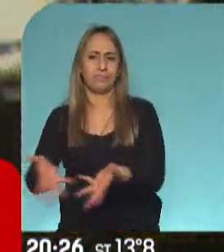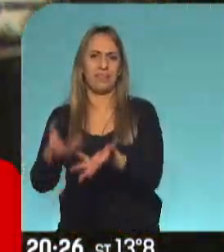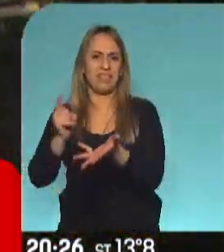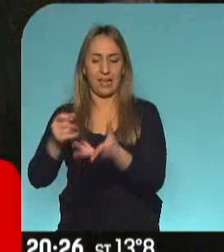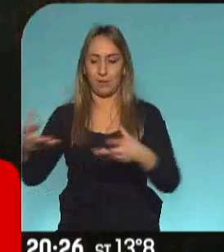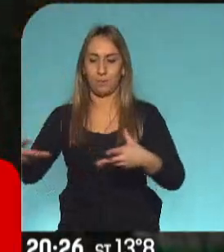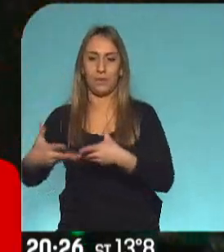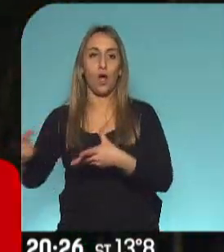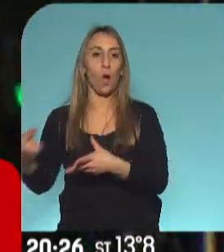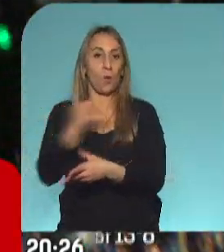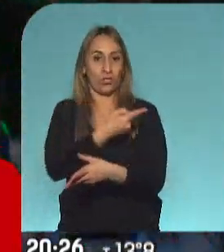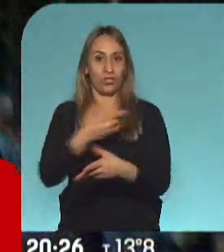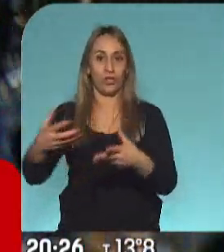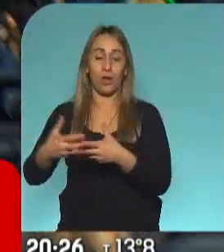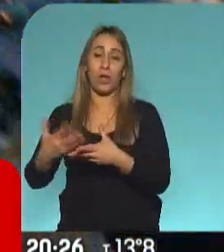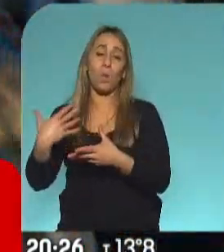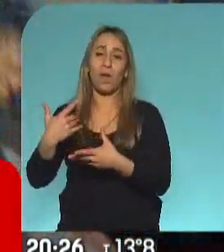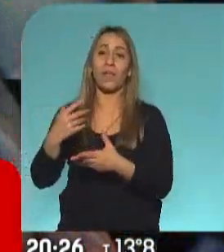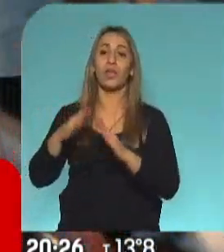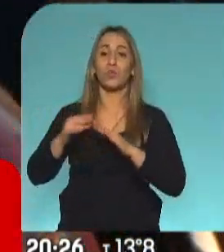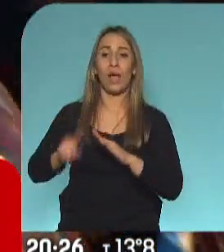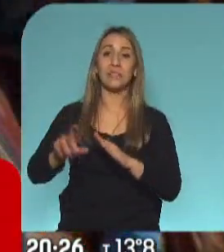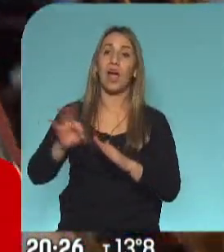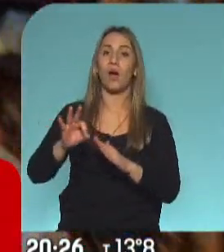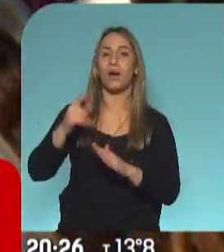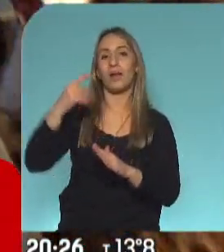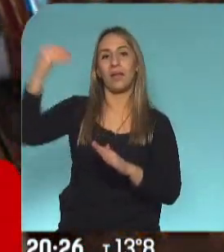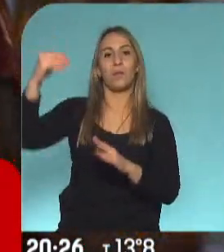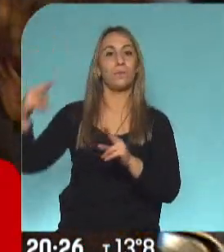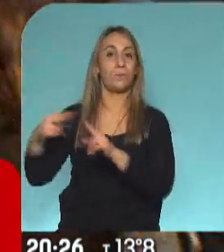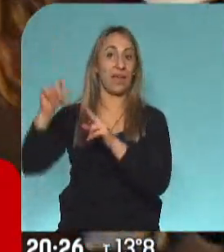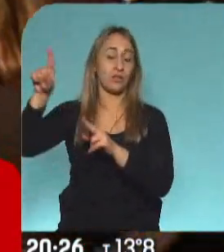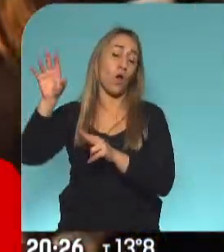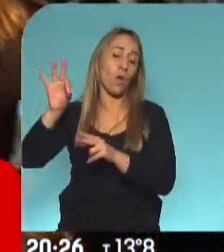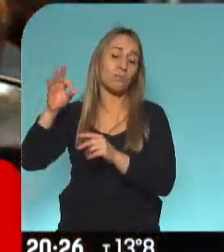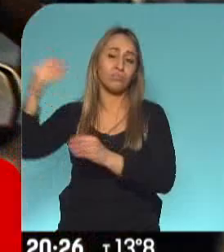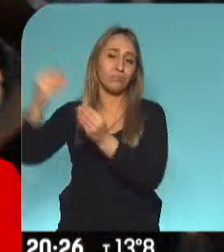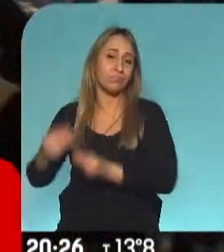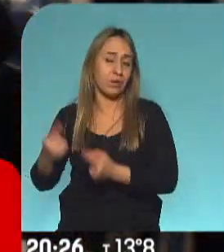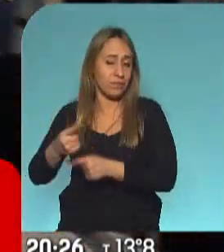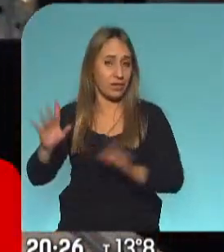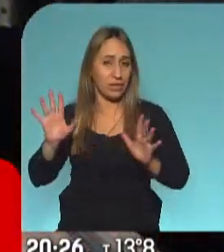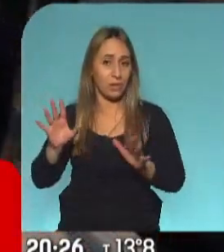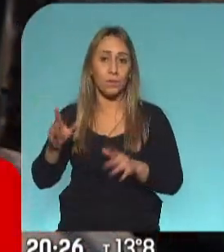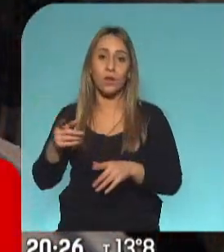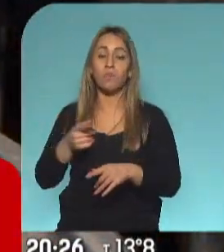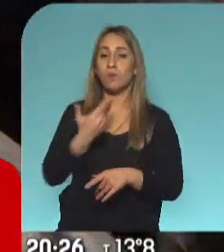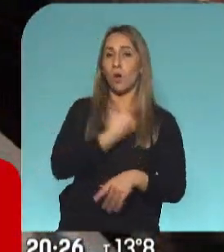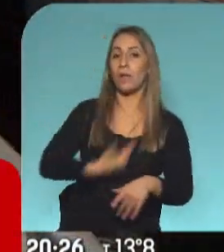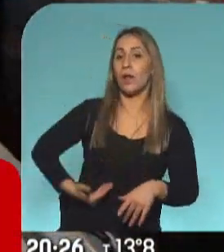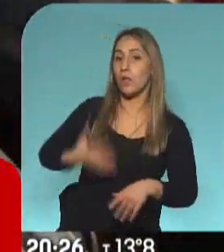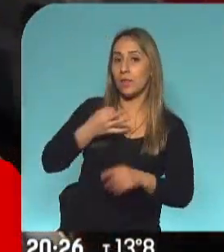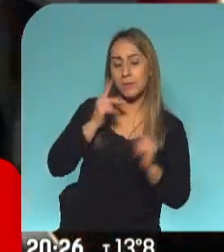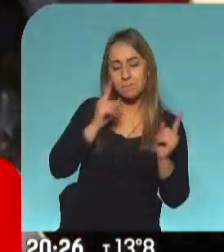que pueden estar en su casa, o en París, o desde tantos puntos. Tendrá que estudiar, bucear, buscar las razones y escuchar